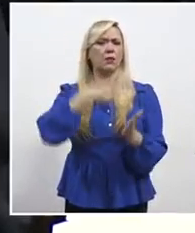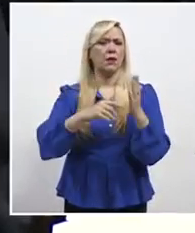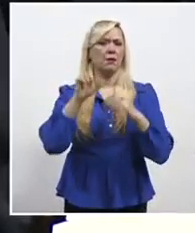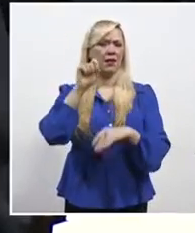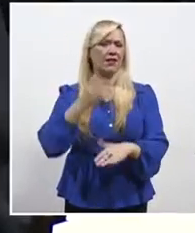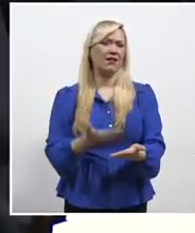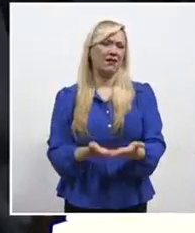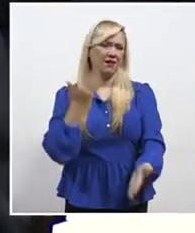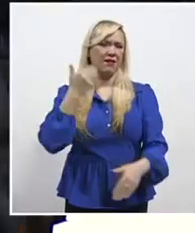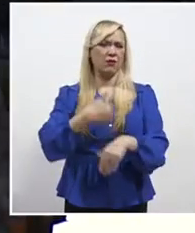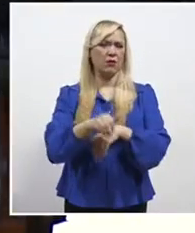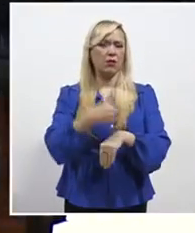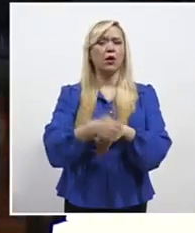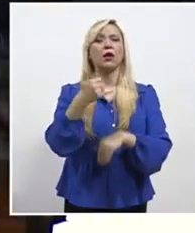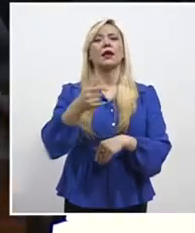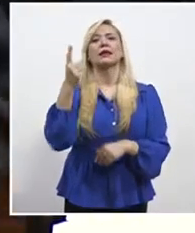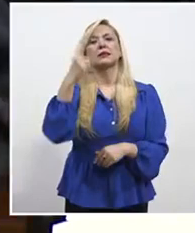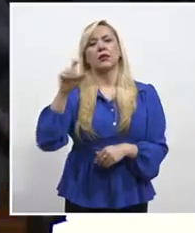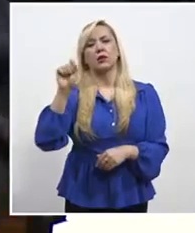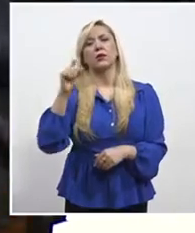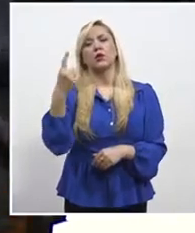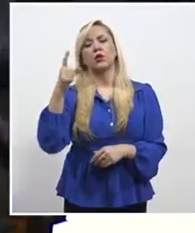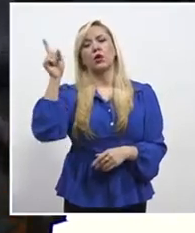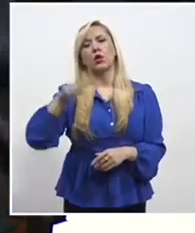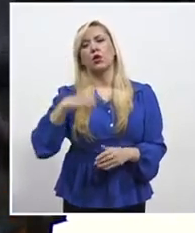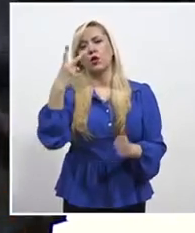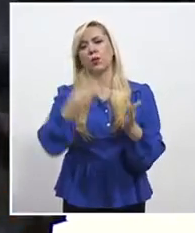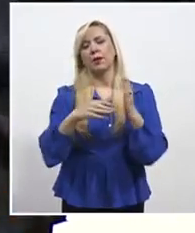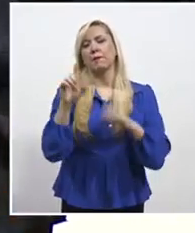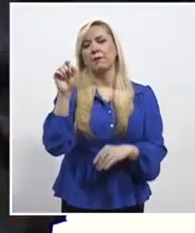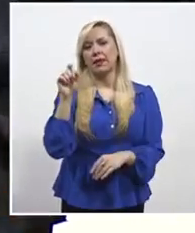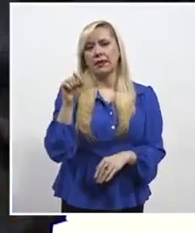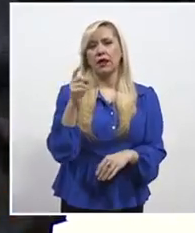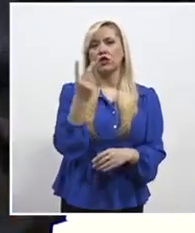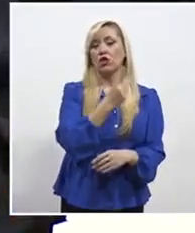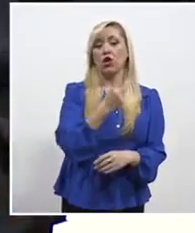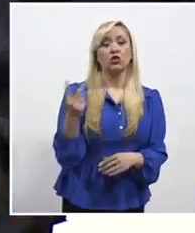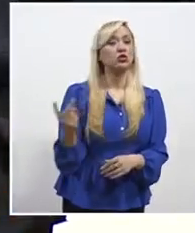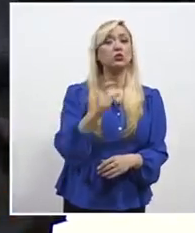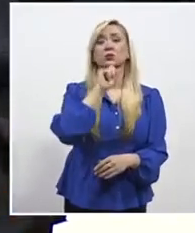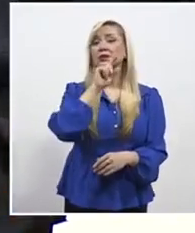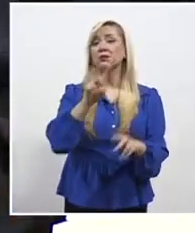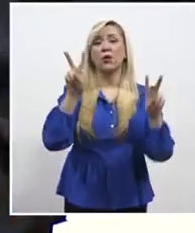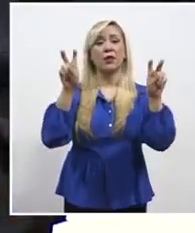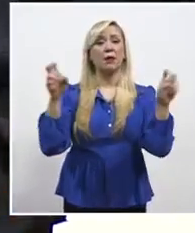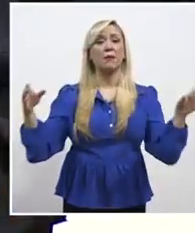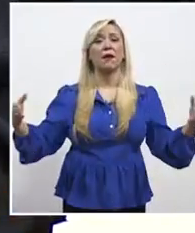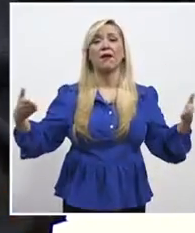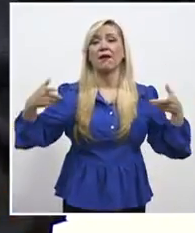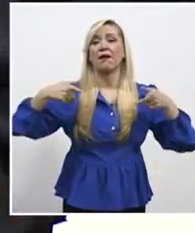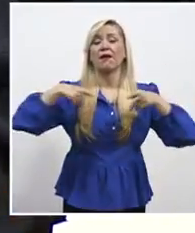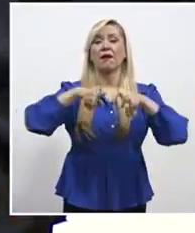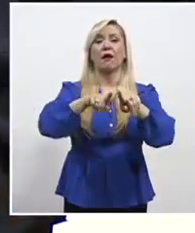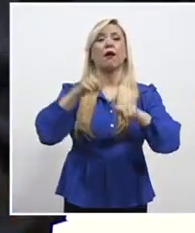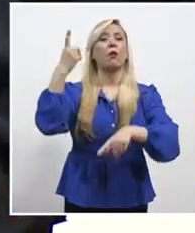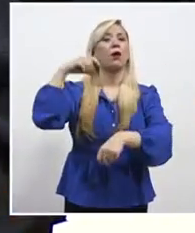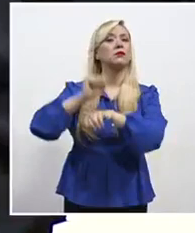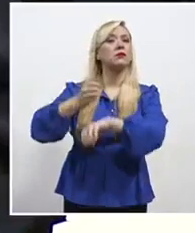155/2020 y su acumulada 121/2020, tratan la misma temática que se trató la semana